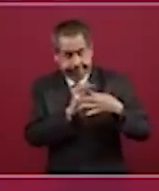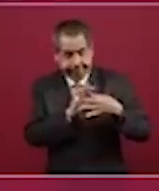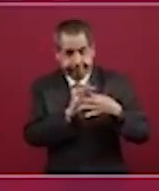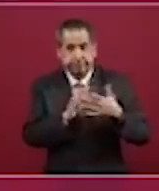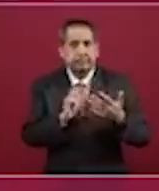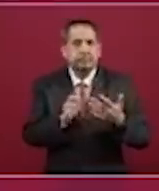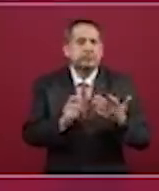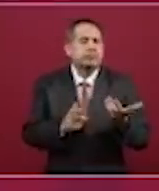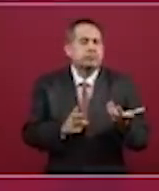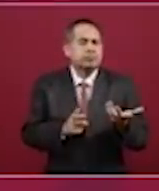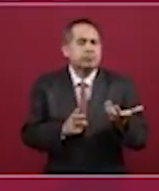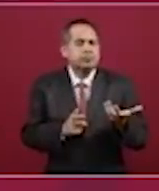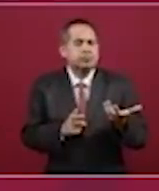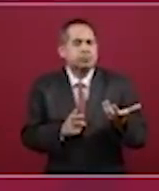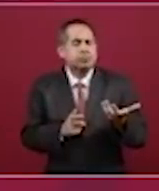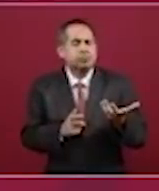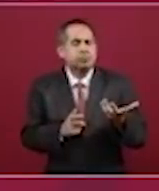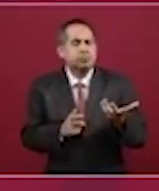una